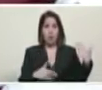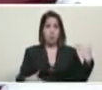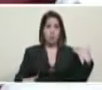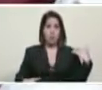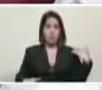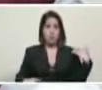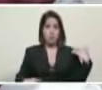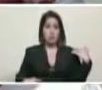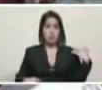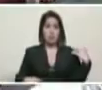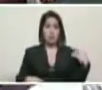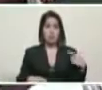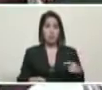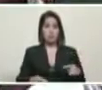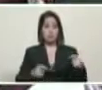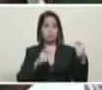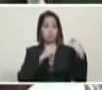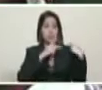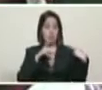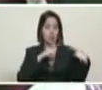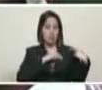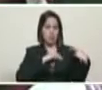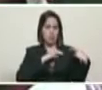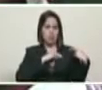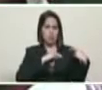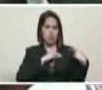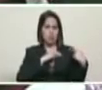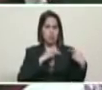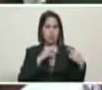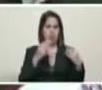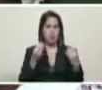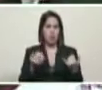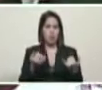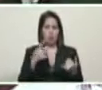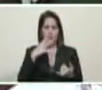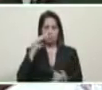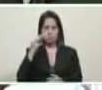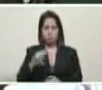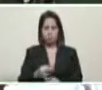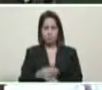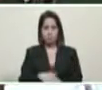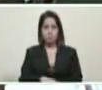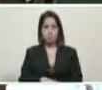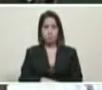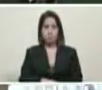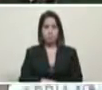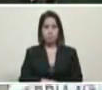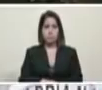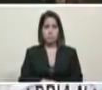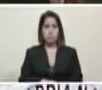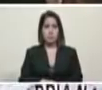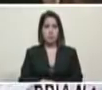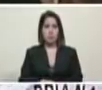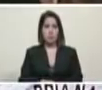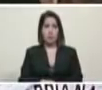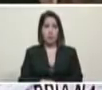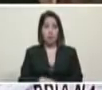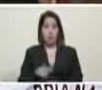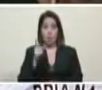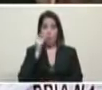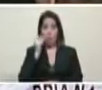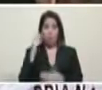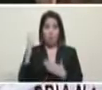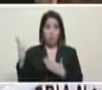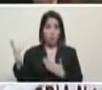hace entrega de la Orden de la Defensa Nacional en grado de caballero. En esta oportunidad al sargento primero